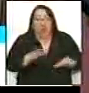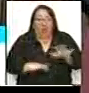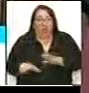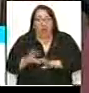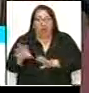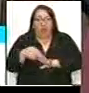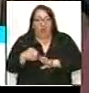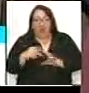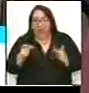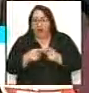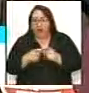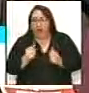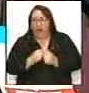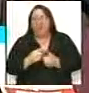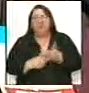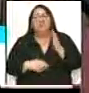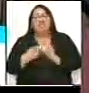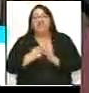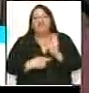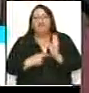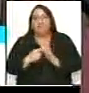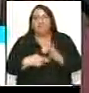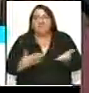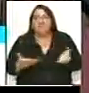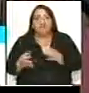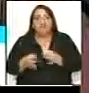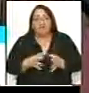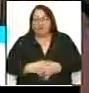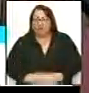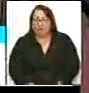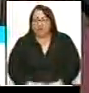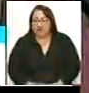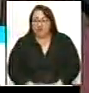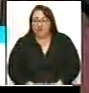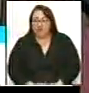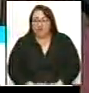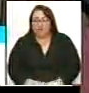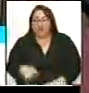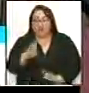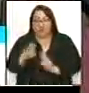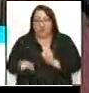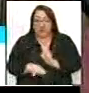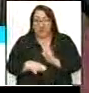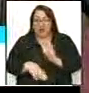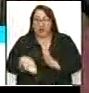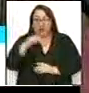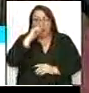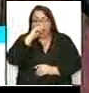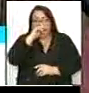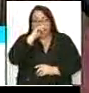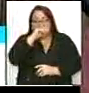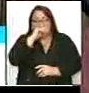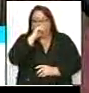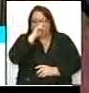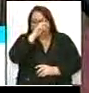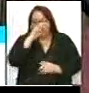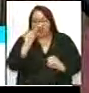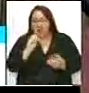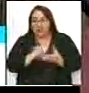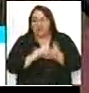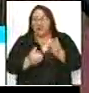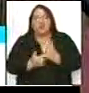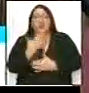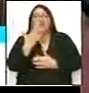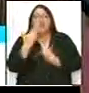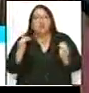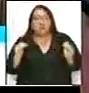que, congresistas, ¿con qué reglas vamos a determinar la valla? ¿Con las más bajitas o con las más altas? ¿O vamos a establecer una nueva